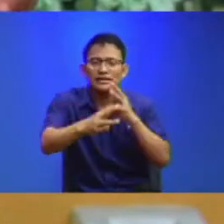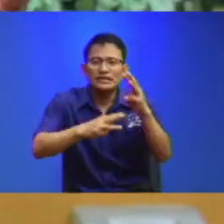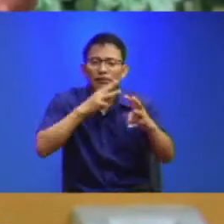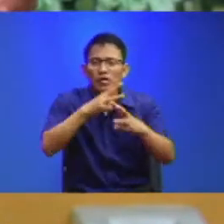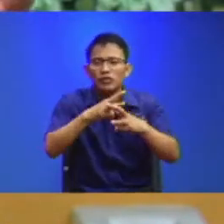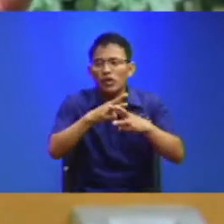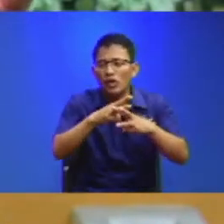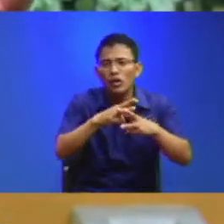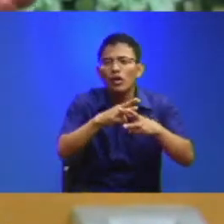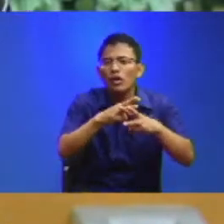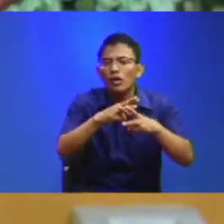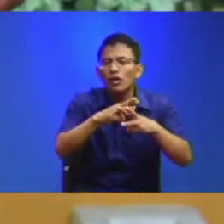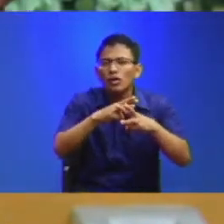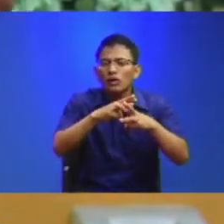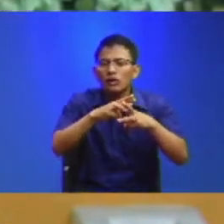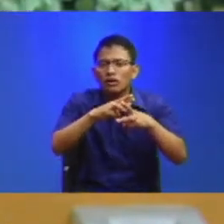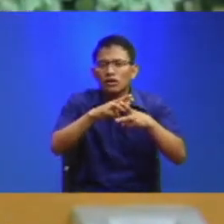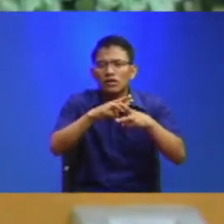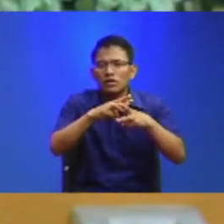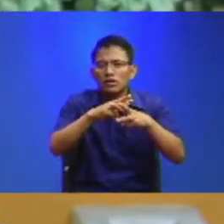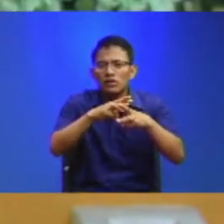diga puede ser